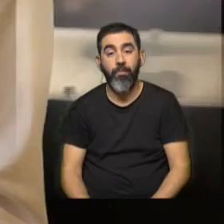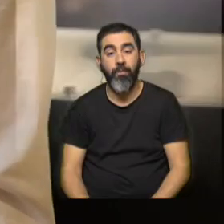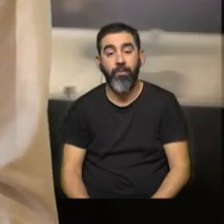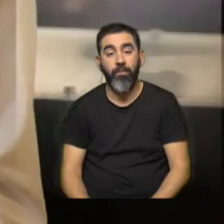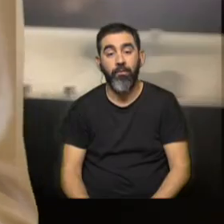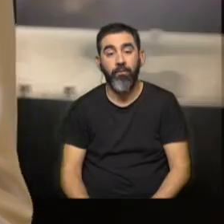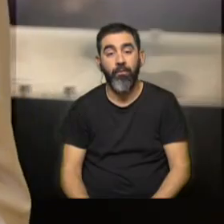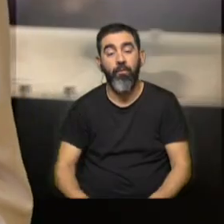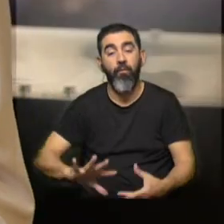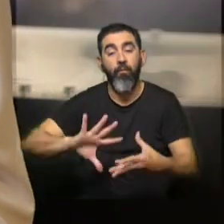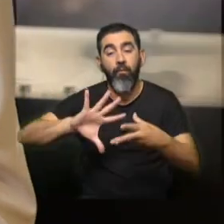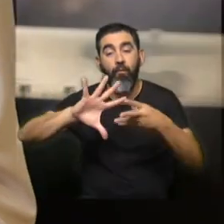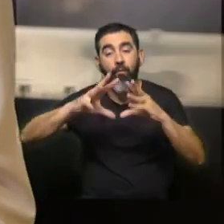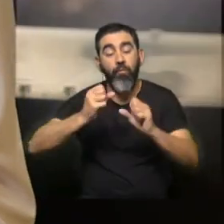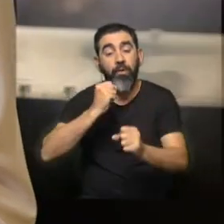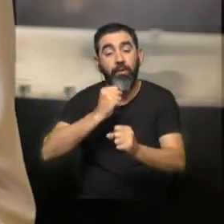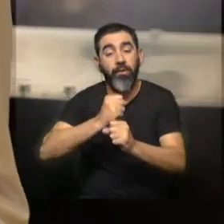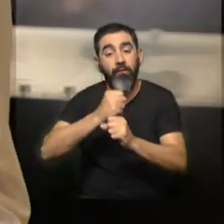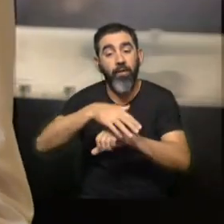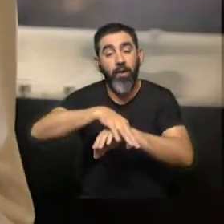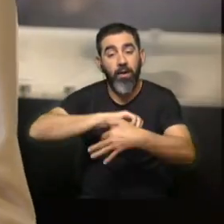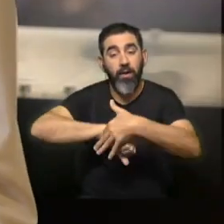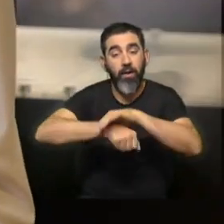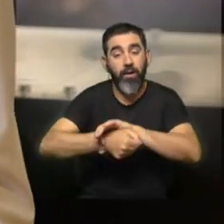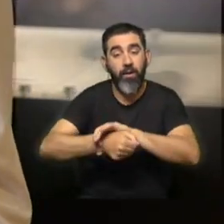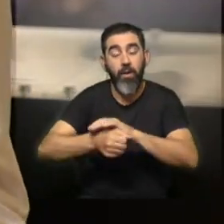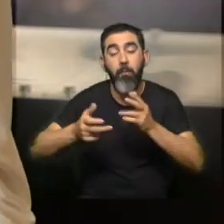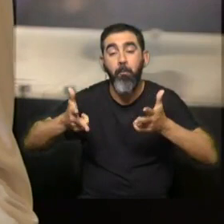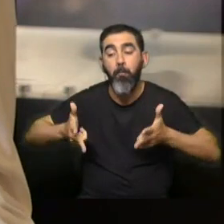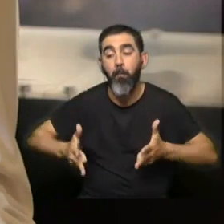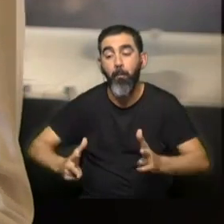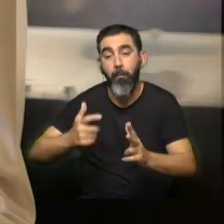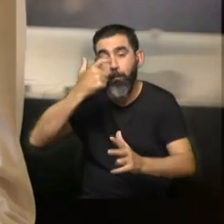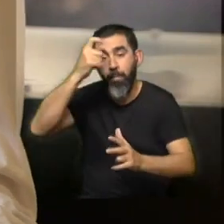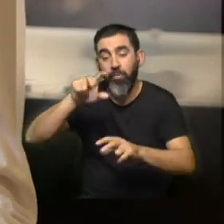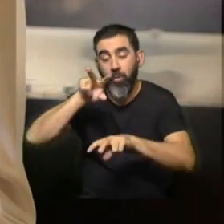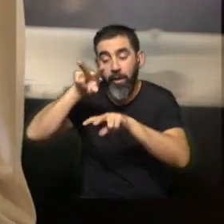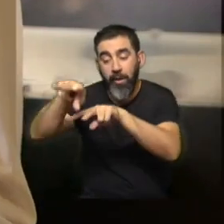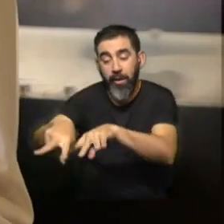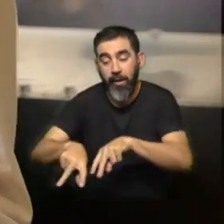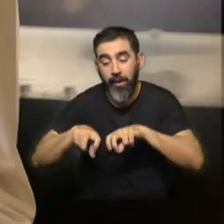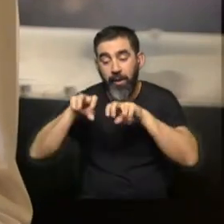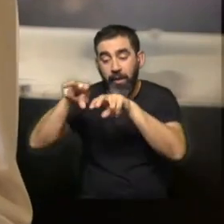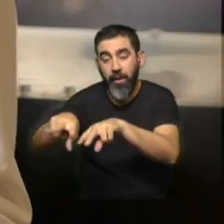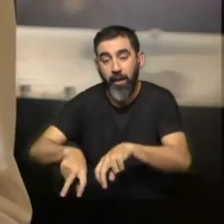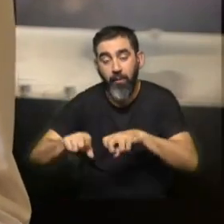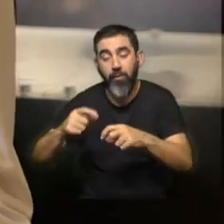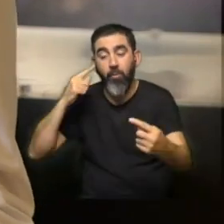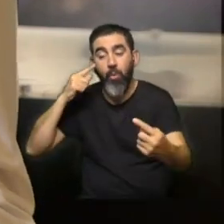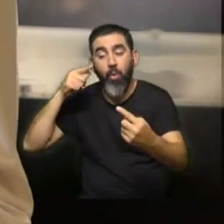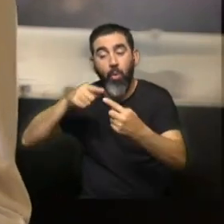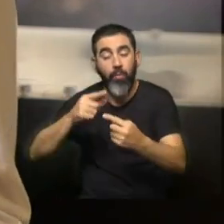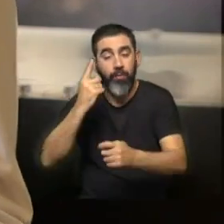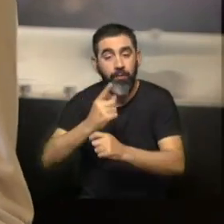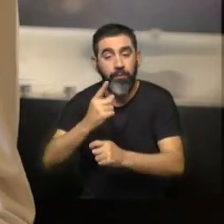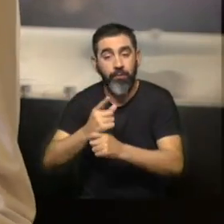La manera de trabajar hoy en la arqueología es con un método científico, o sea, una excavación se realiza siempre a partir de un objetivo.